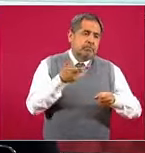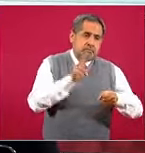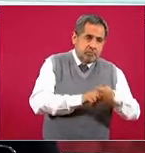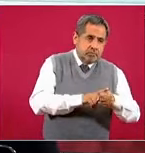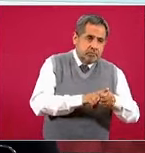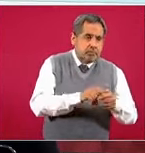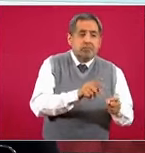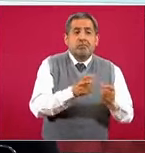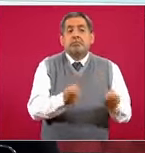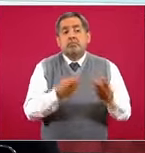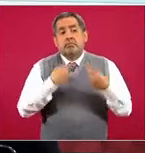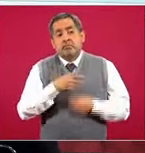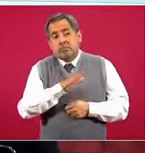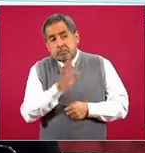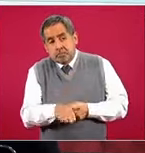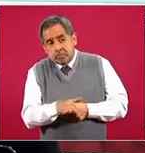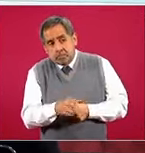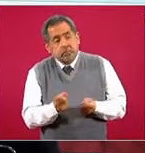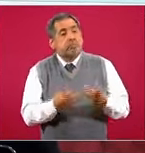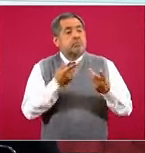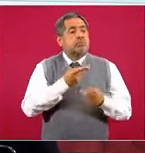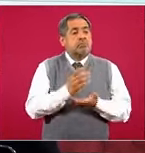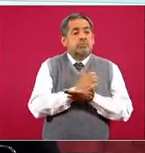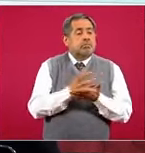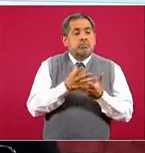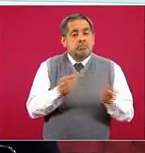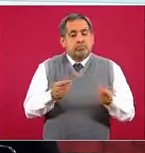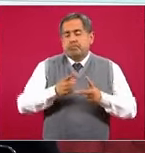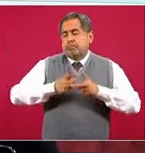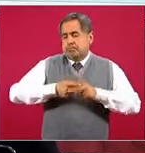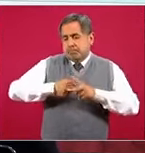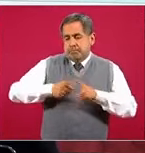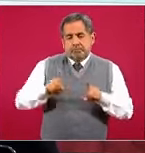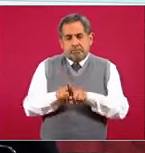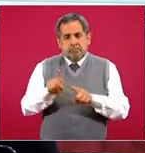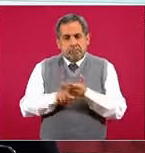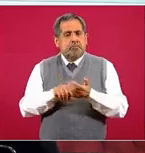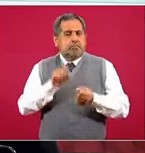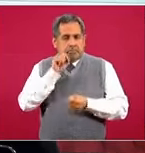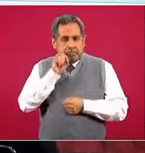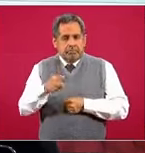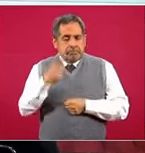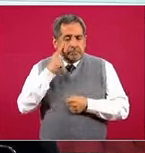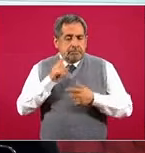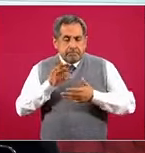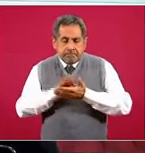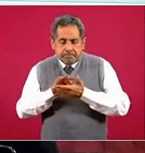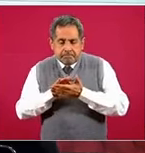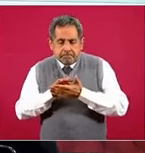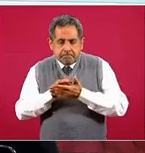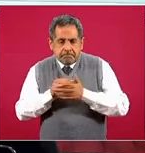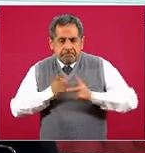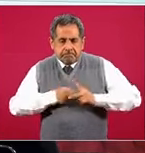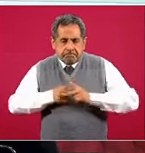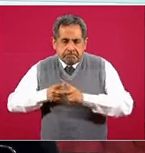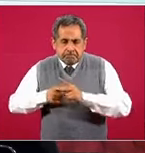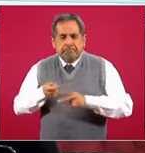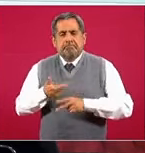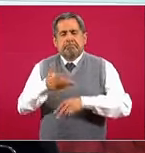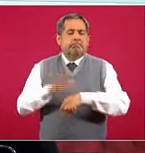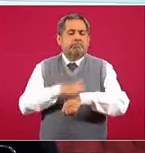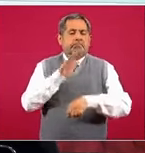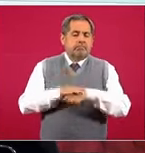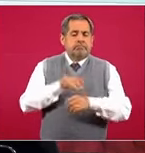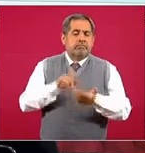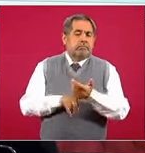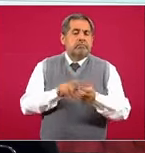Se estima de la misma forma esta tasa y se tiene también unos rangos específicos que nos